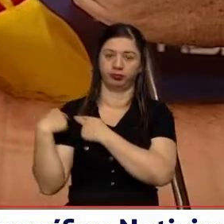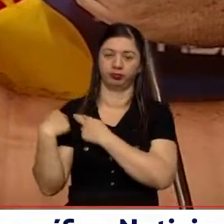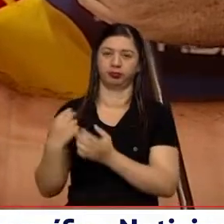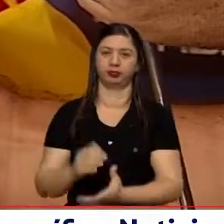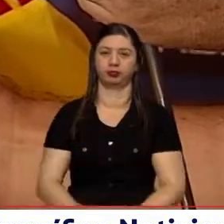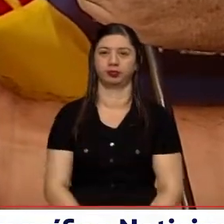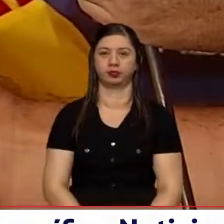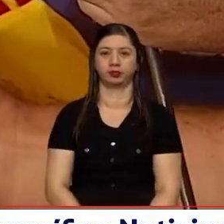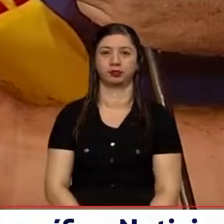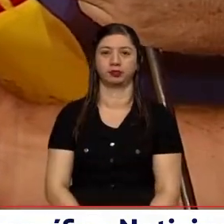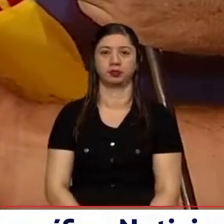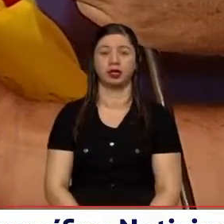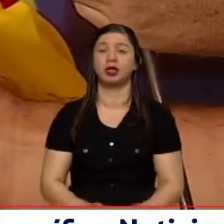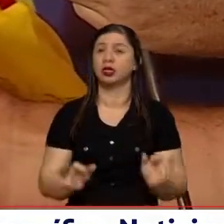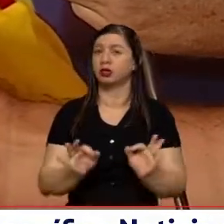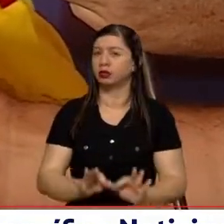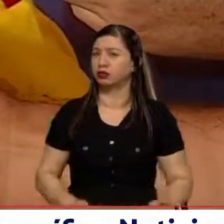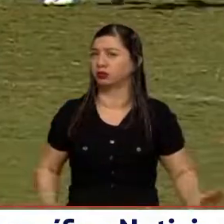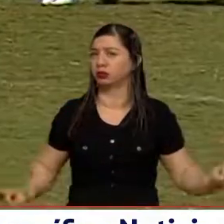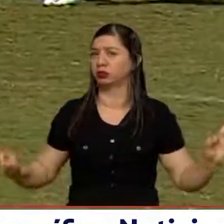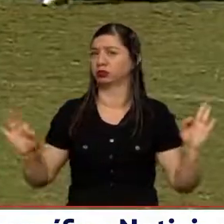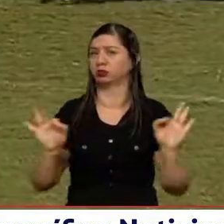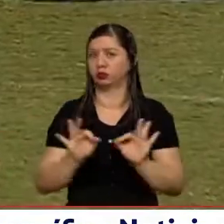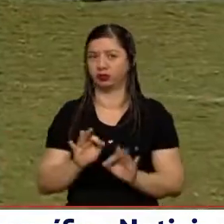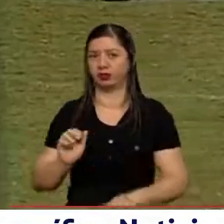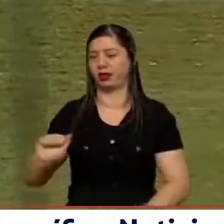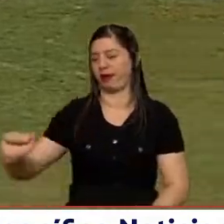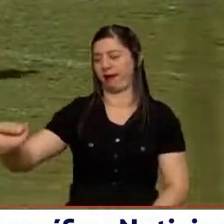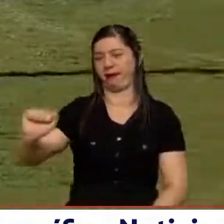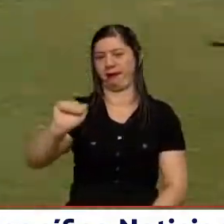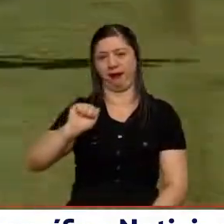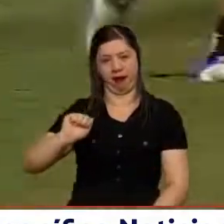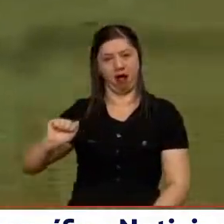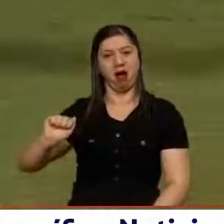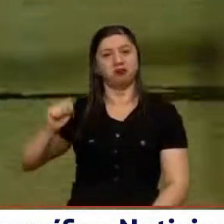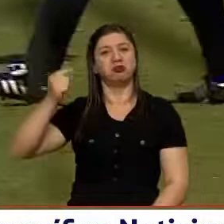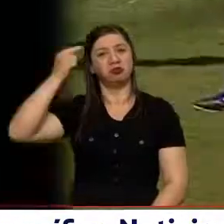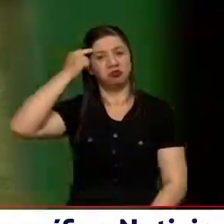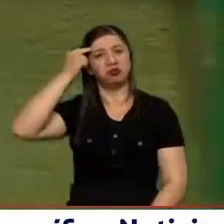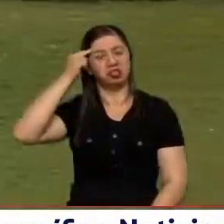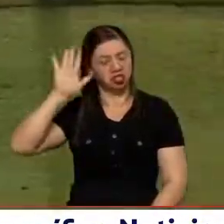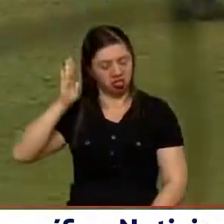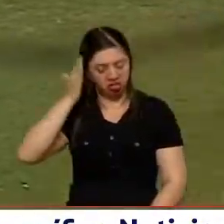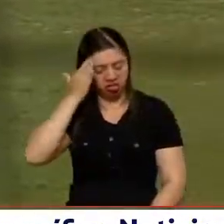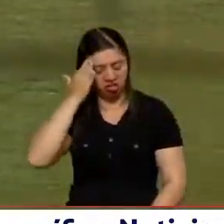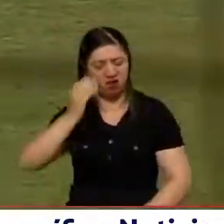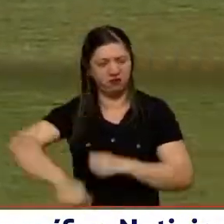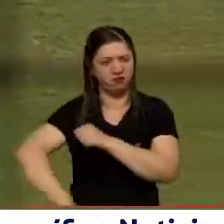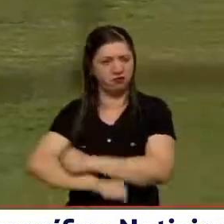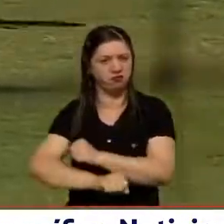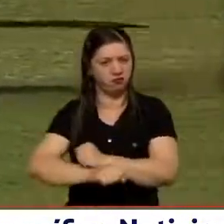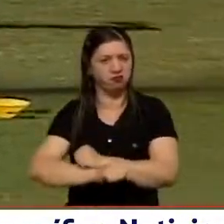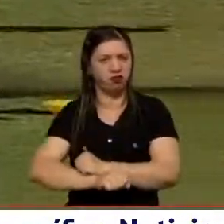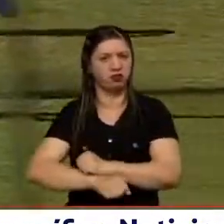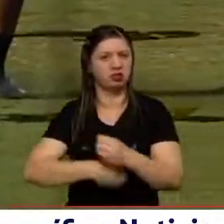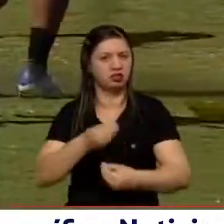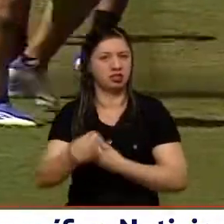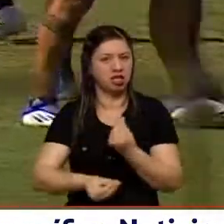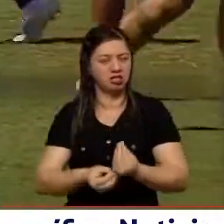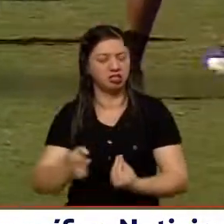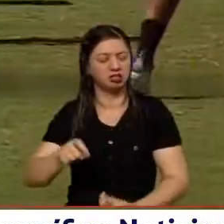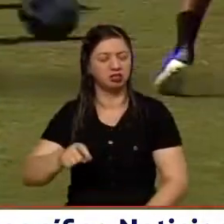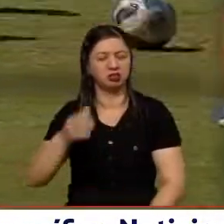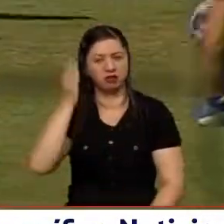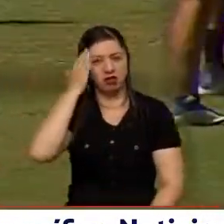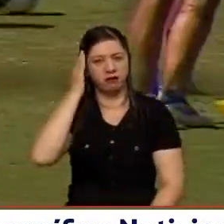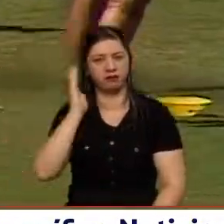tenemos, y lo más importante es que ellas están convencidas de lo que es su fútbol y de lo que tienen que hacer en el torneo. Y